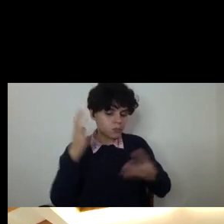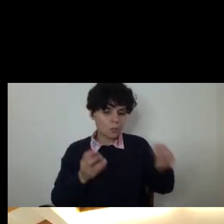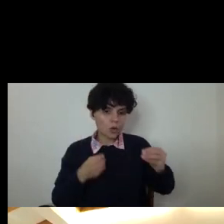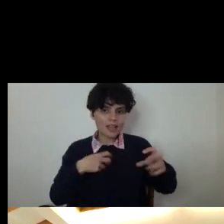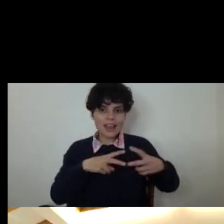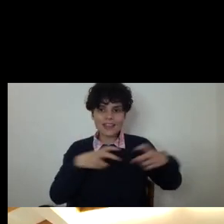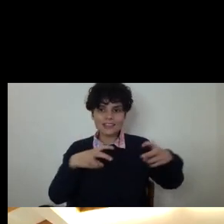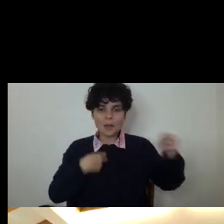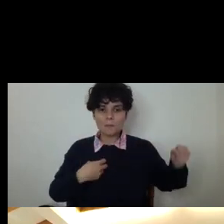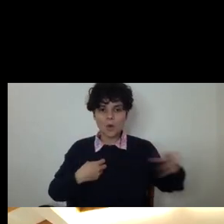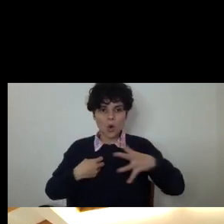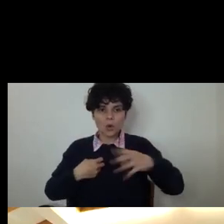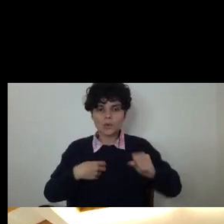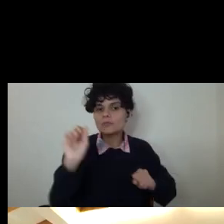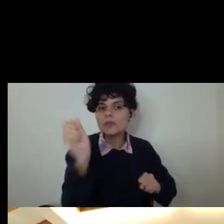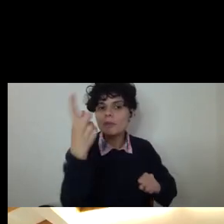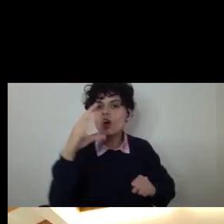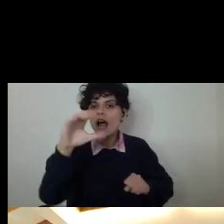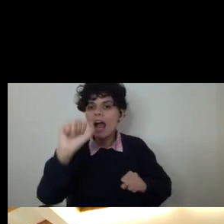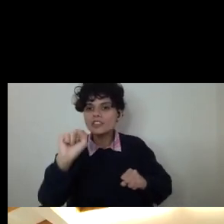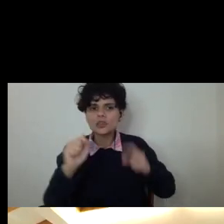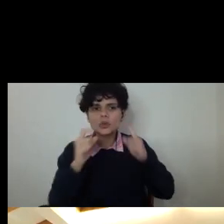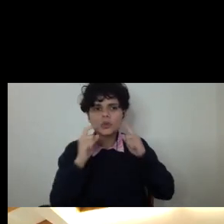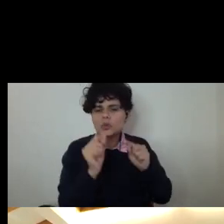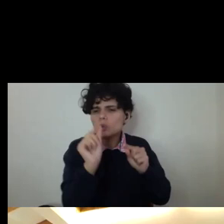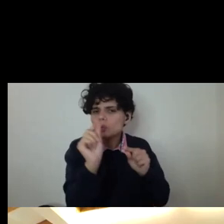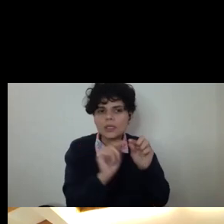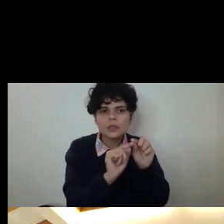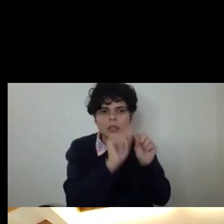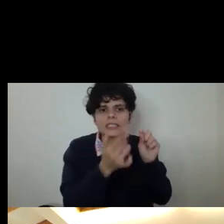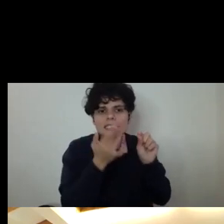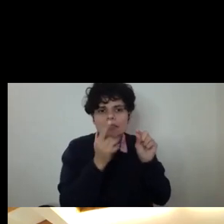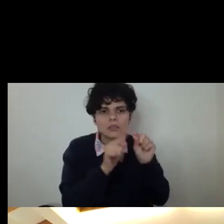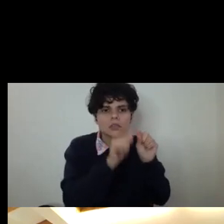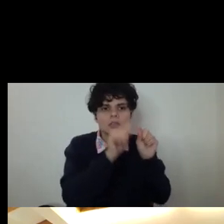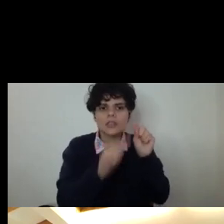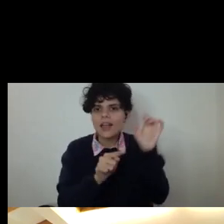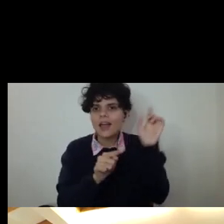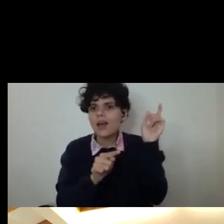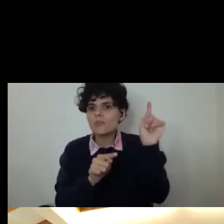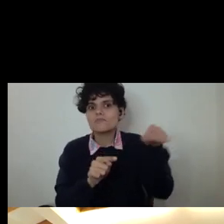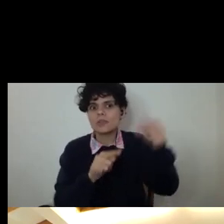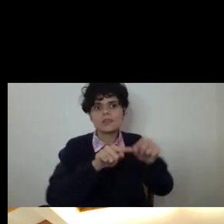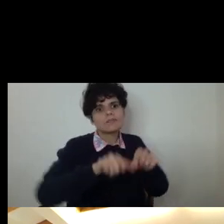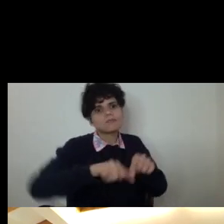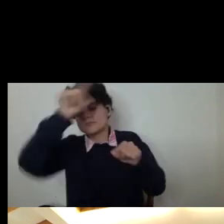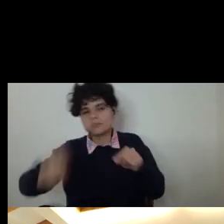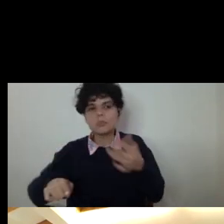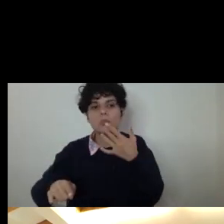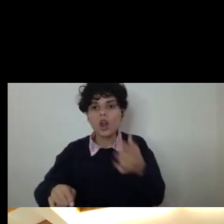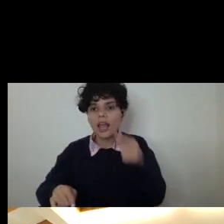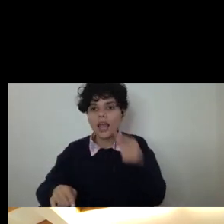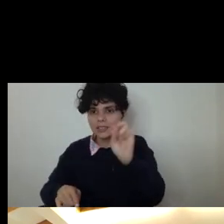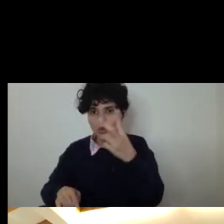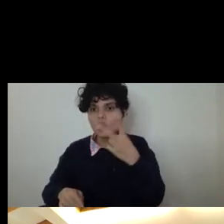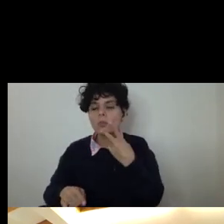produce primero un transitorio calcio pequeñito y después uno mucho mayor, que se debe completamente a